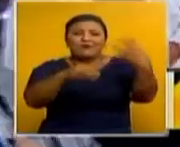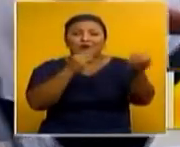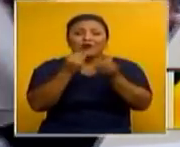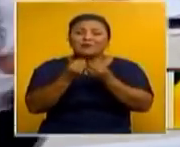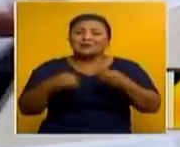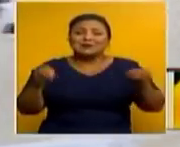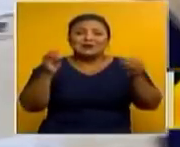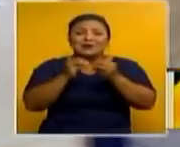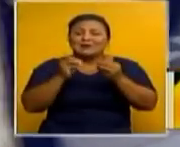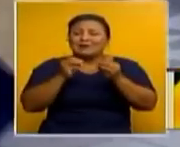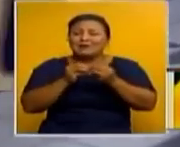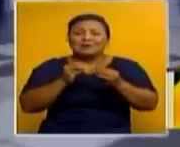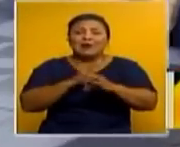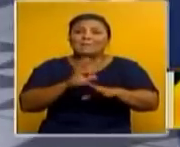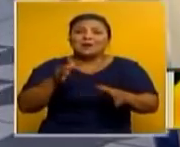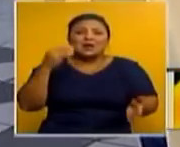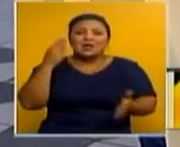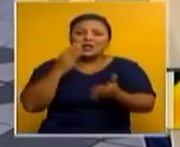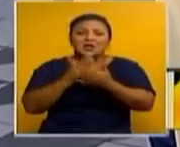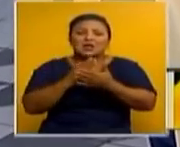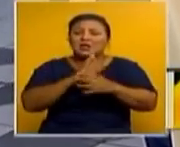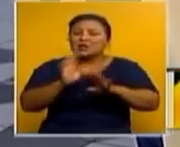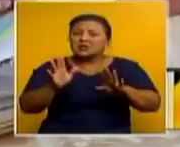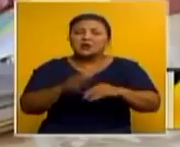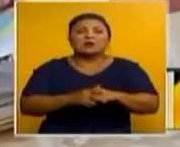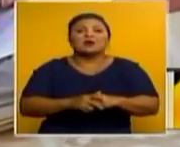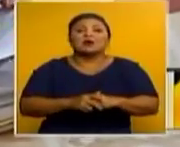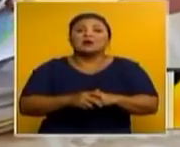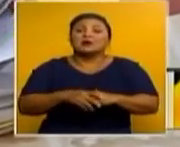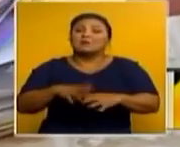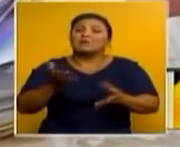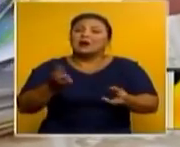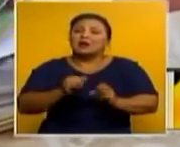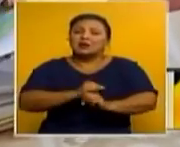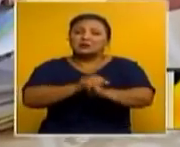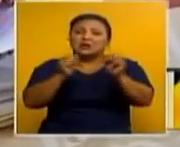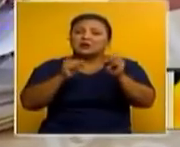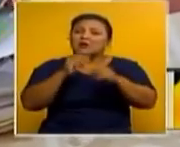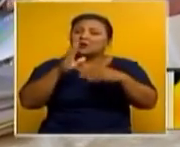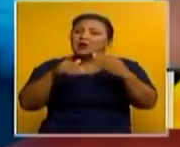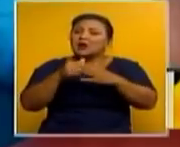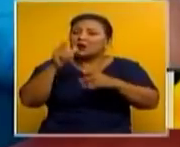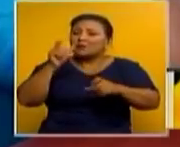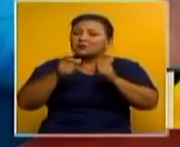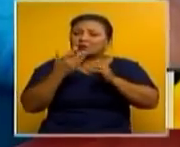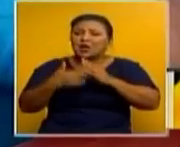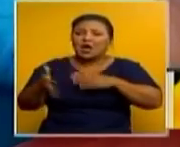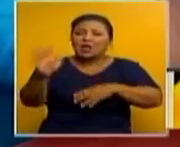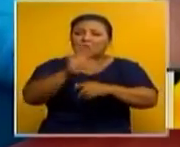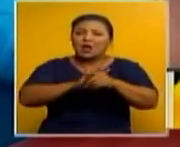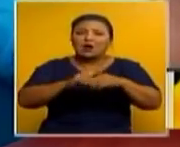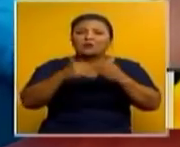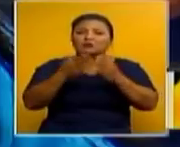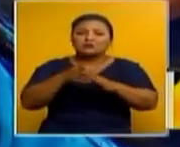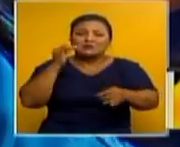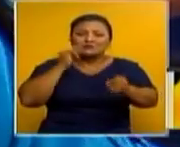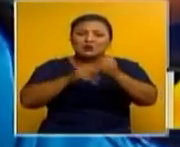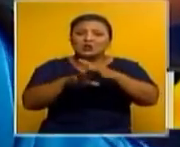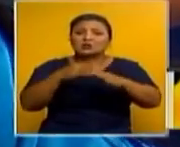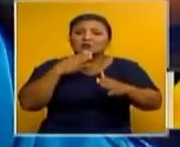generen incidencia para así erradicar la impunidad y salvaguardar la integridad de quienes fueron víctimas de violencia